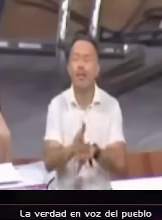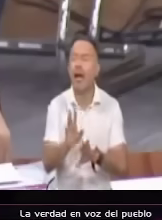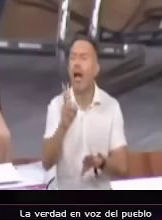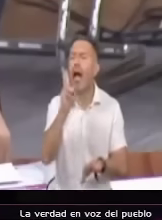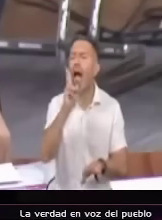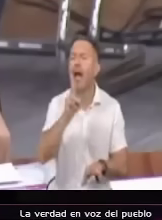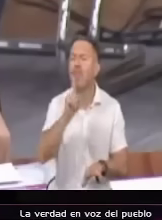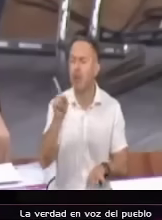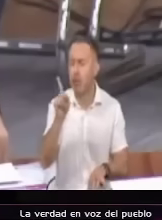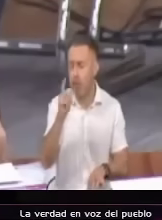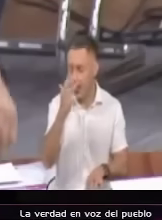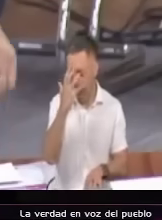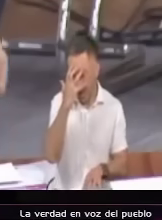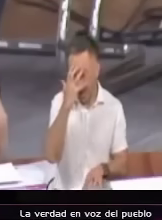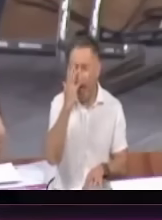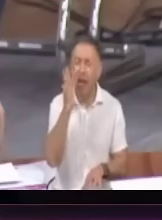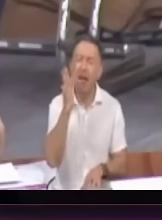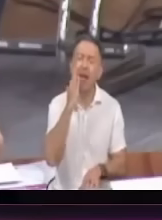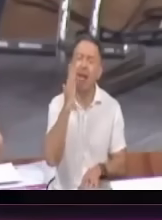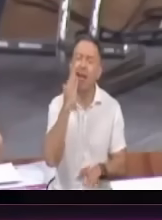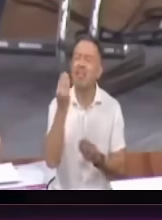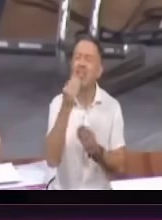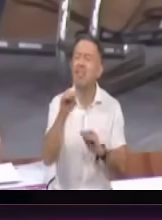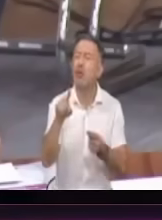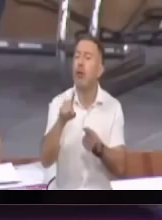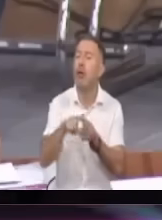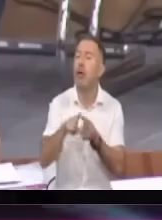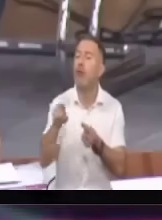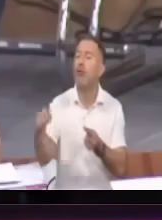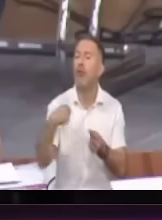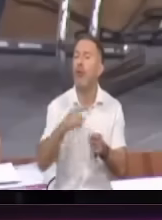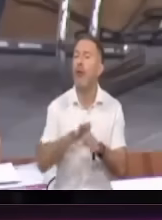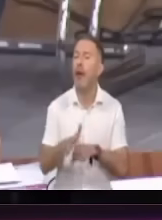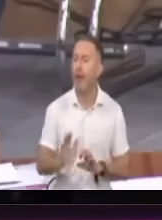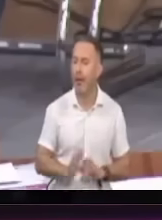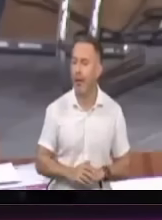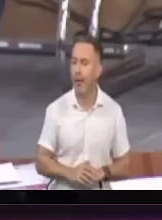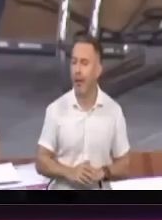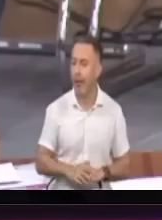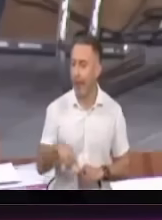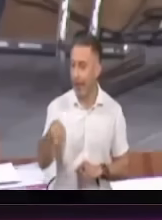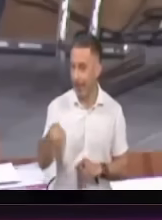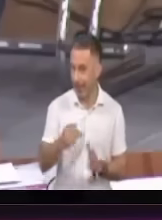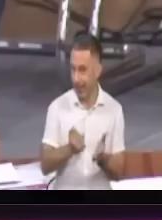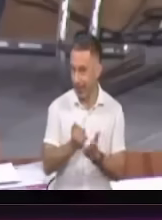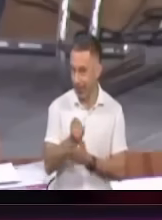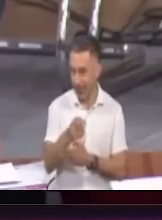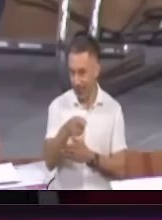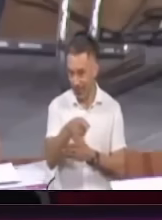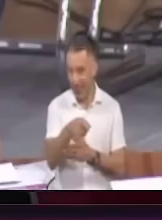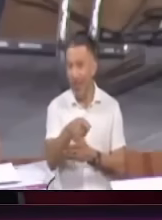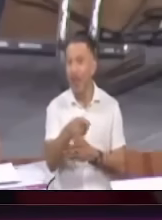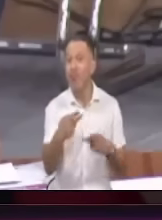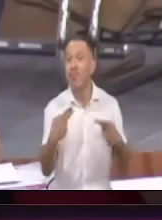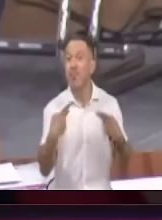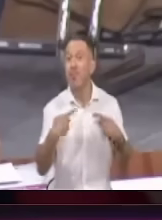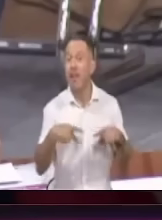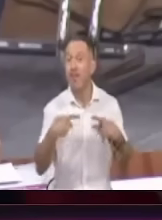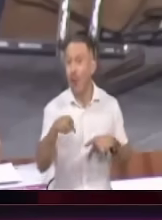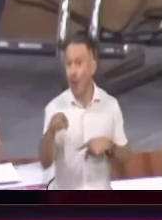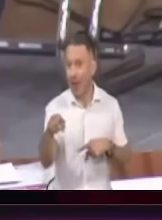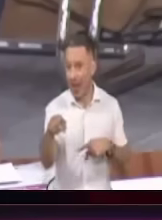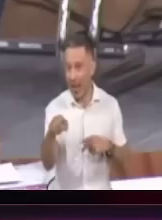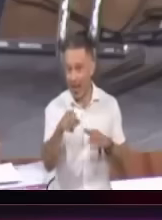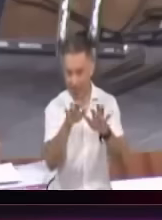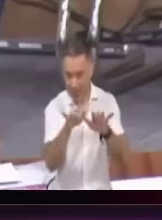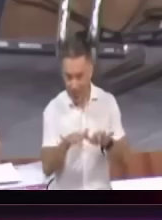cínico. Porque aquí se va a decidir la negativa del registro de una persona porque